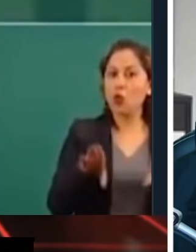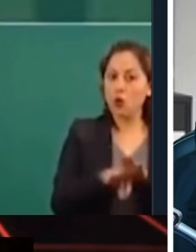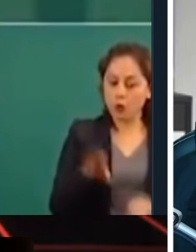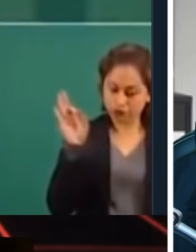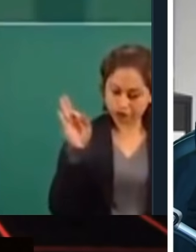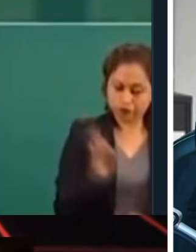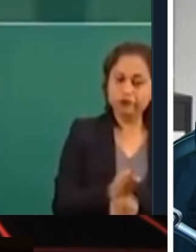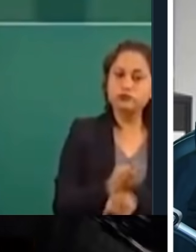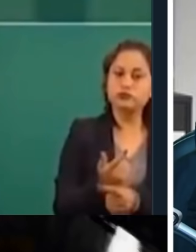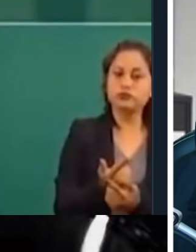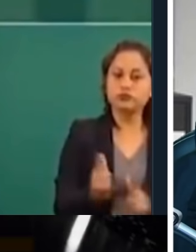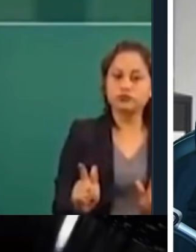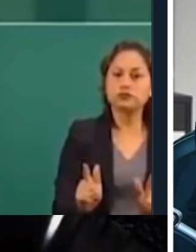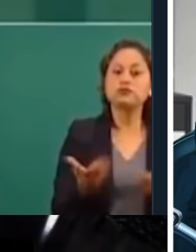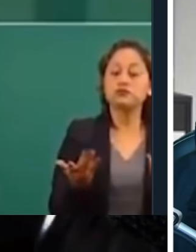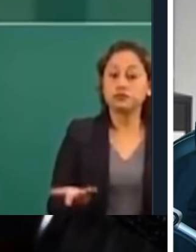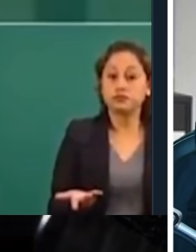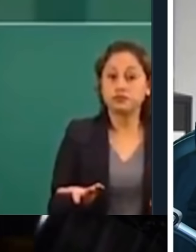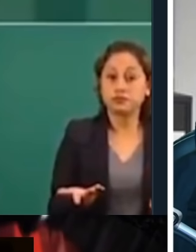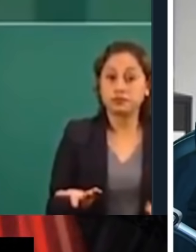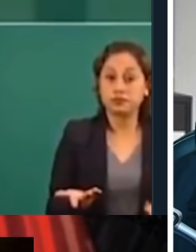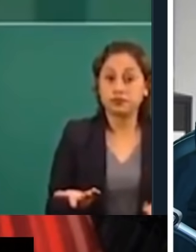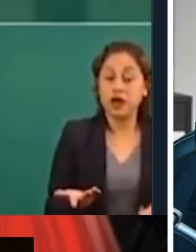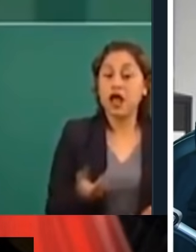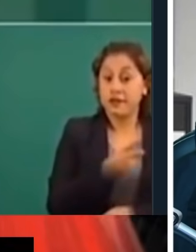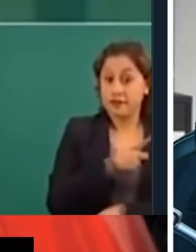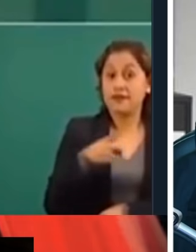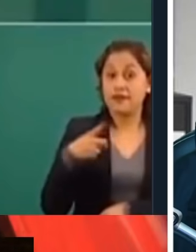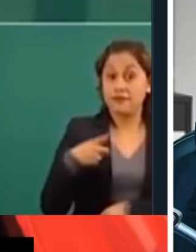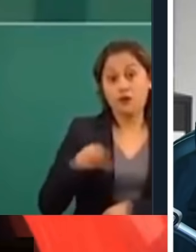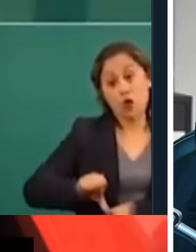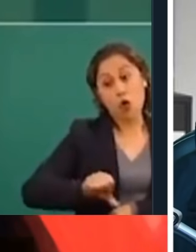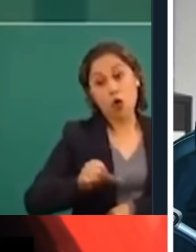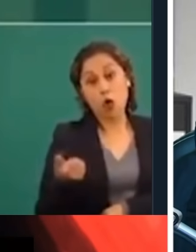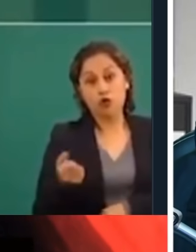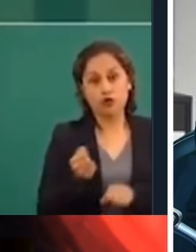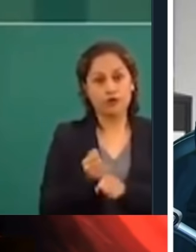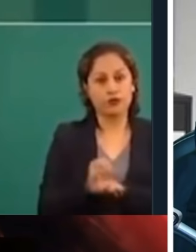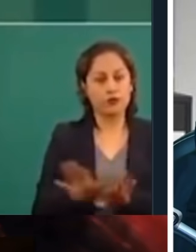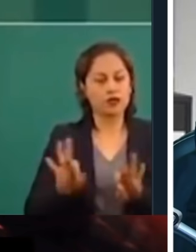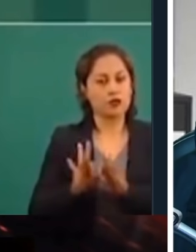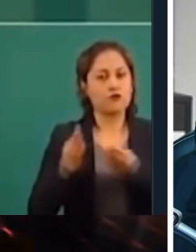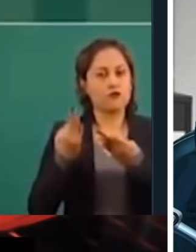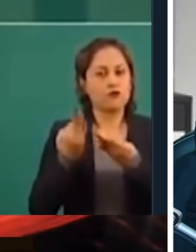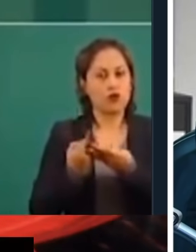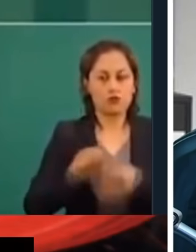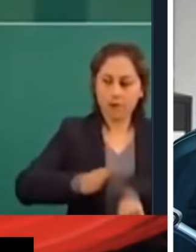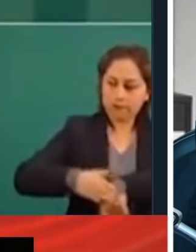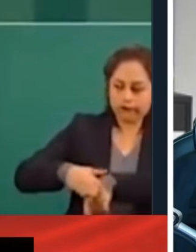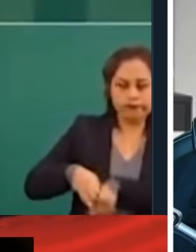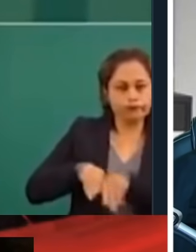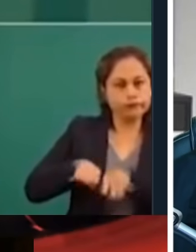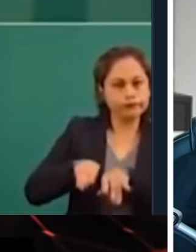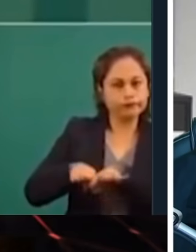no dejar de crear medios alternativos y qué sé